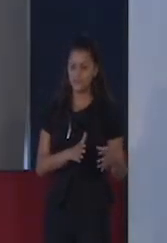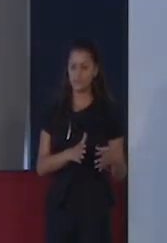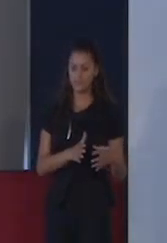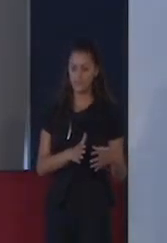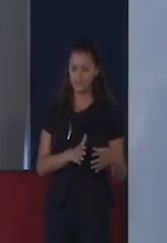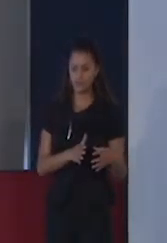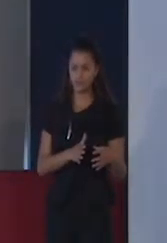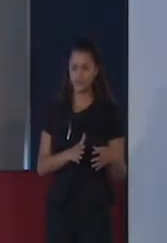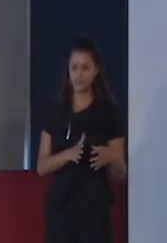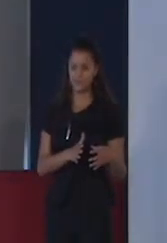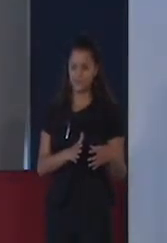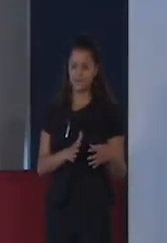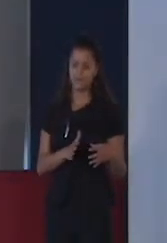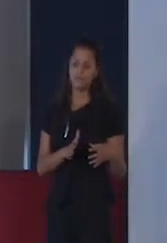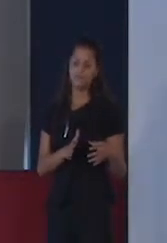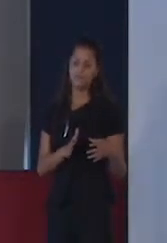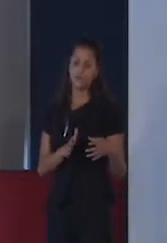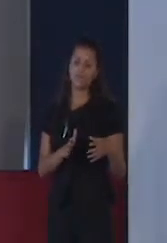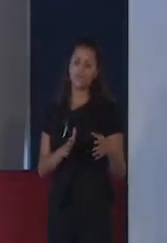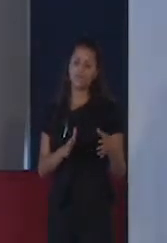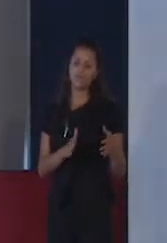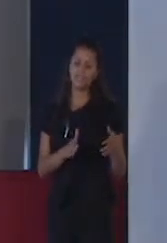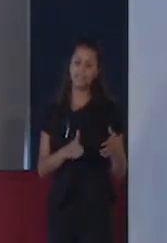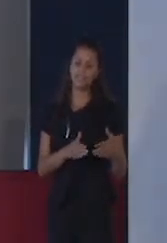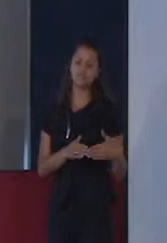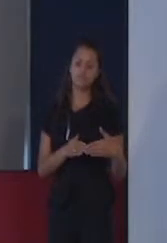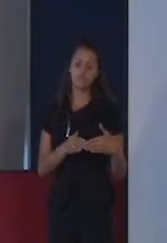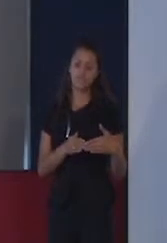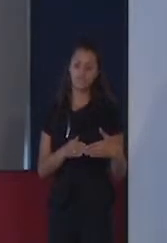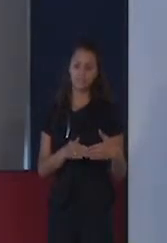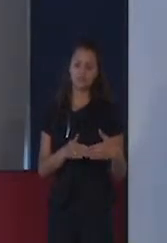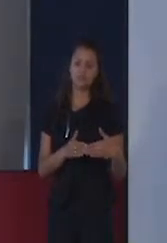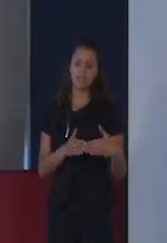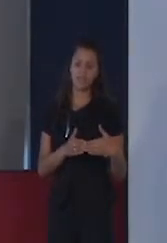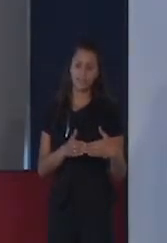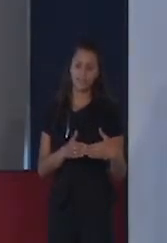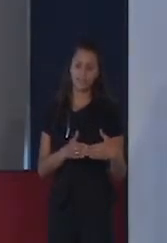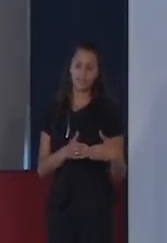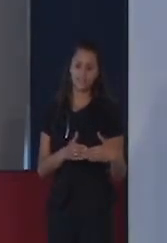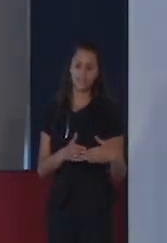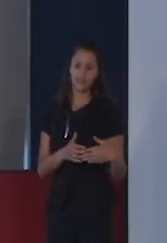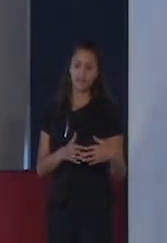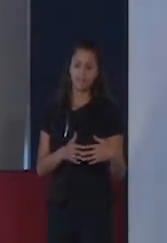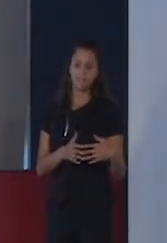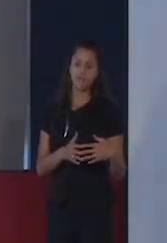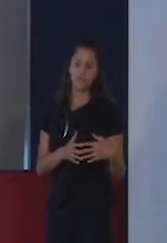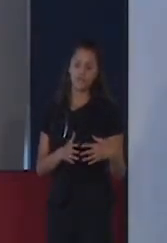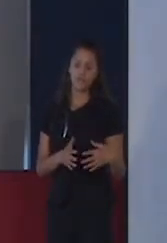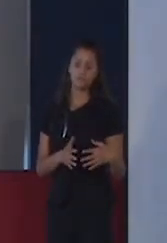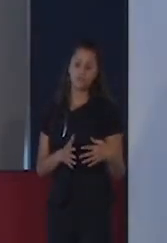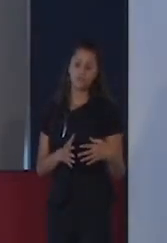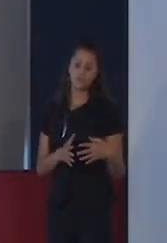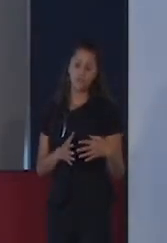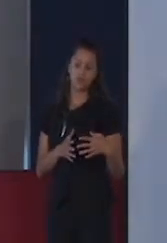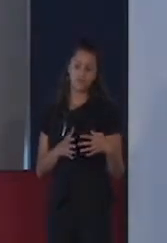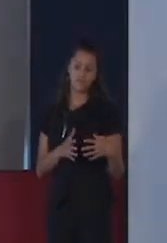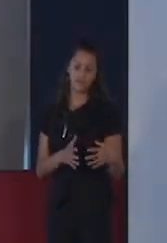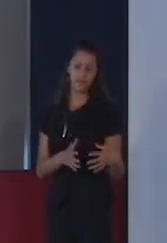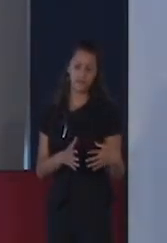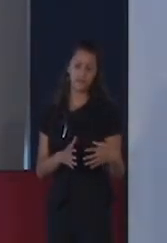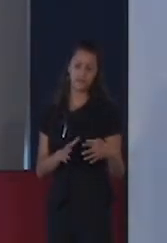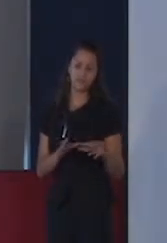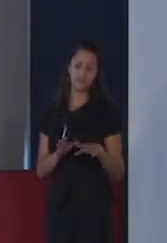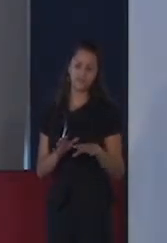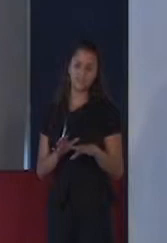discriminando a esta población cuando pues lo que tiene sí es una limitación, una discapacidad, pero no es una persona con